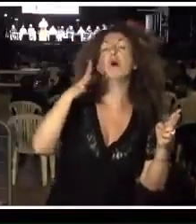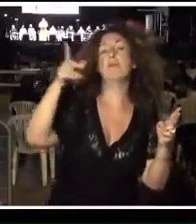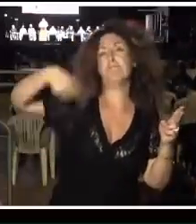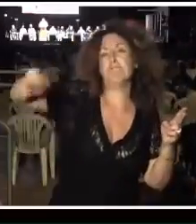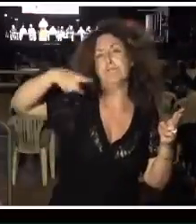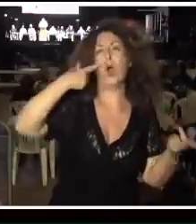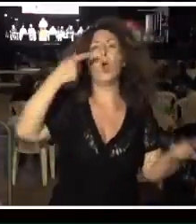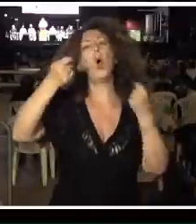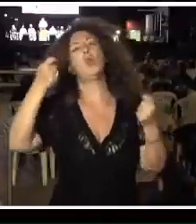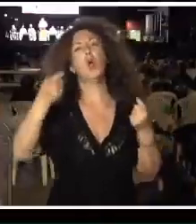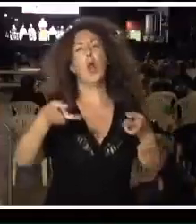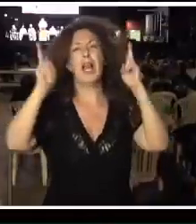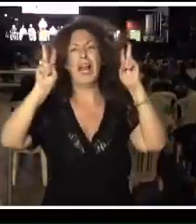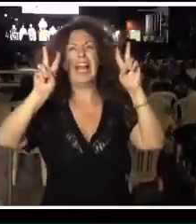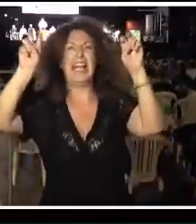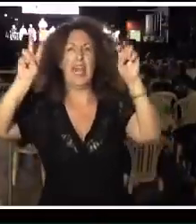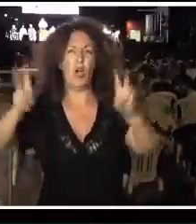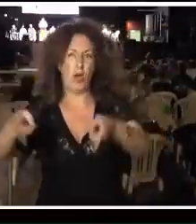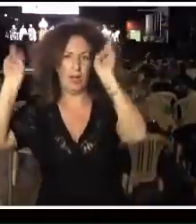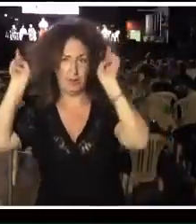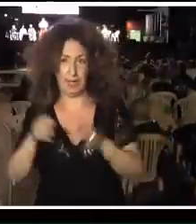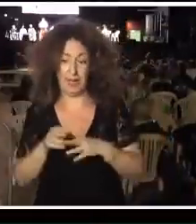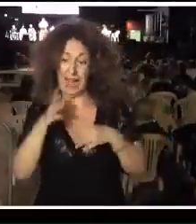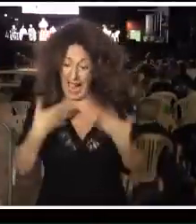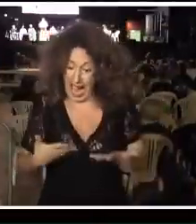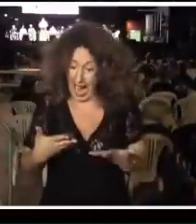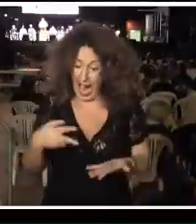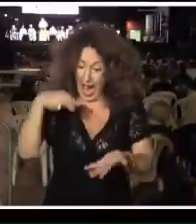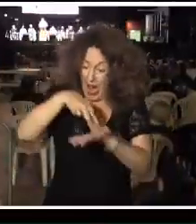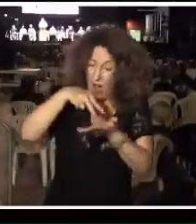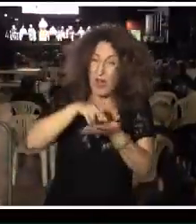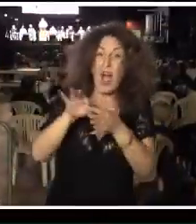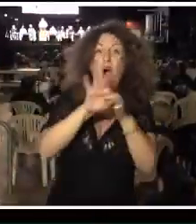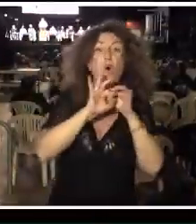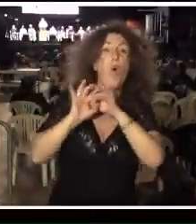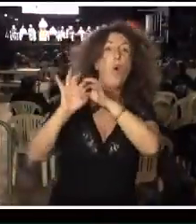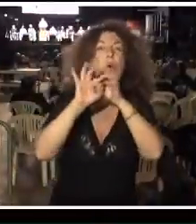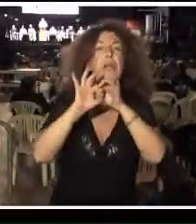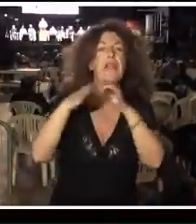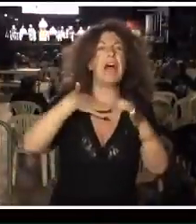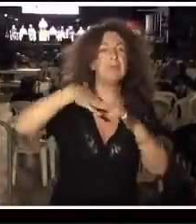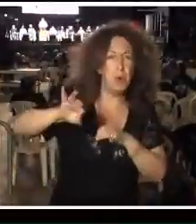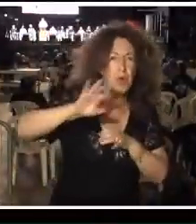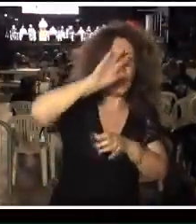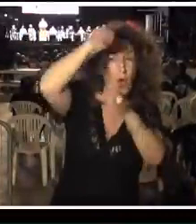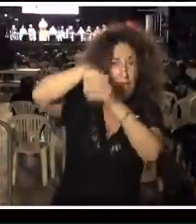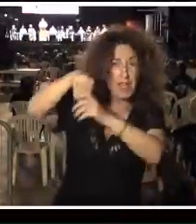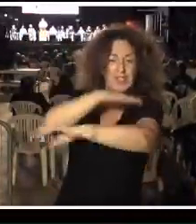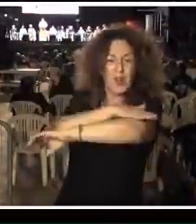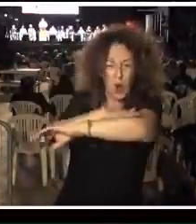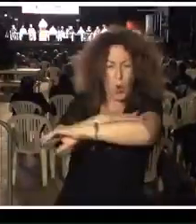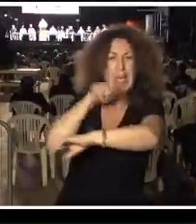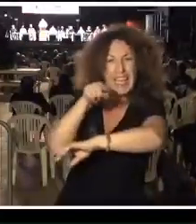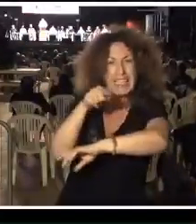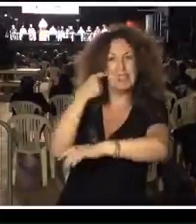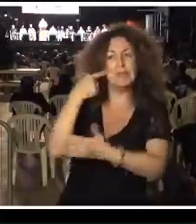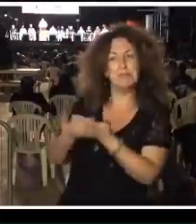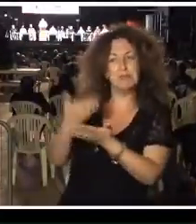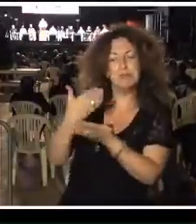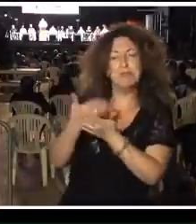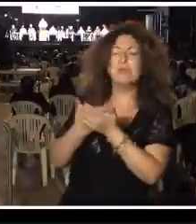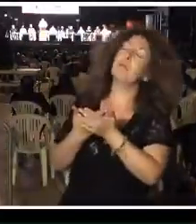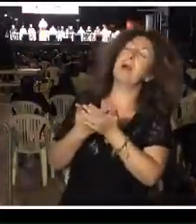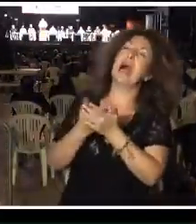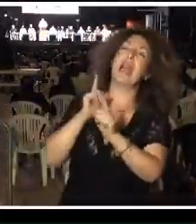neoliberales. La presencia de Unidas Podemos en el Gobierno también es la forma de impedir un gobierno